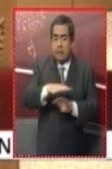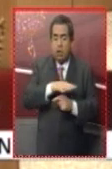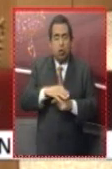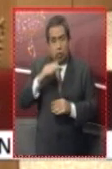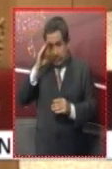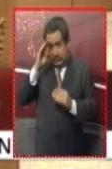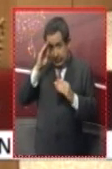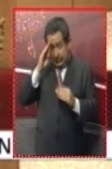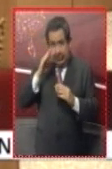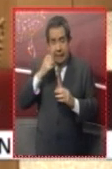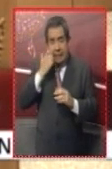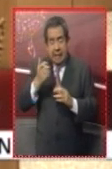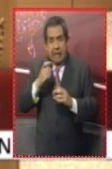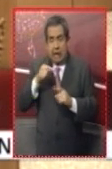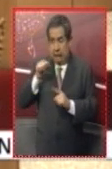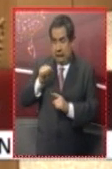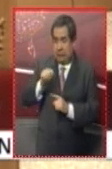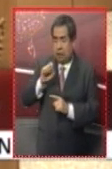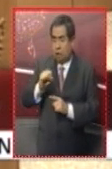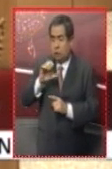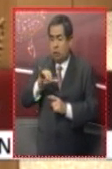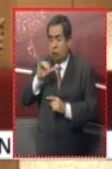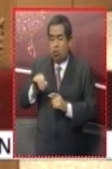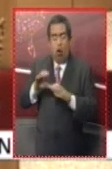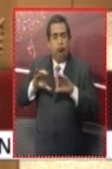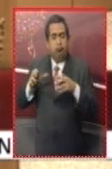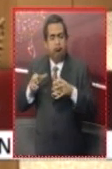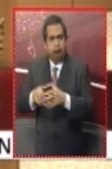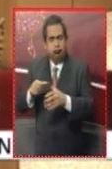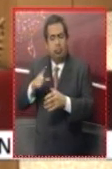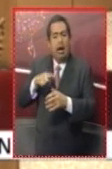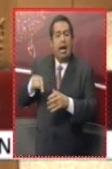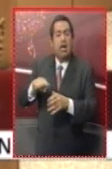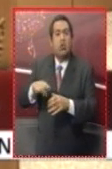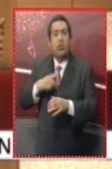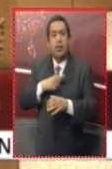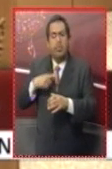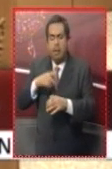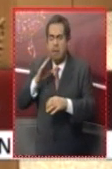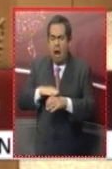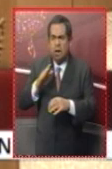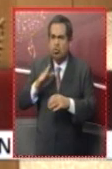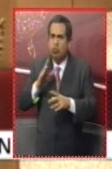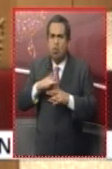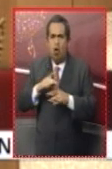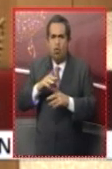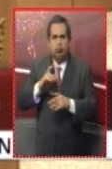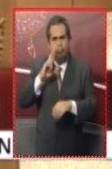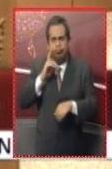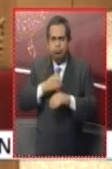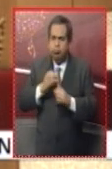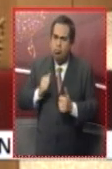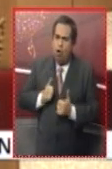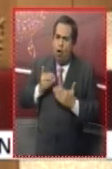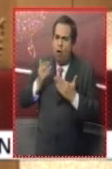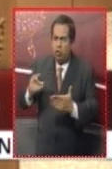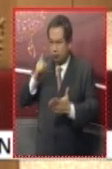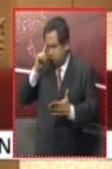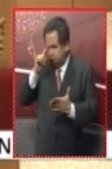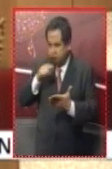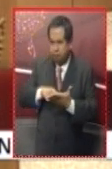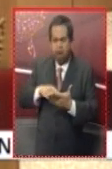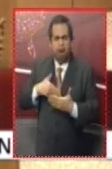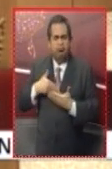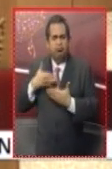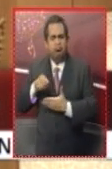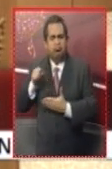pretende que como órgano colegiado la Suprema Corte de Justicia sea un árbitro creíble, sea un